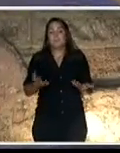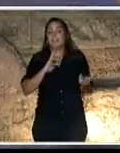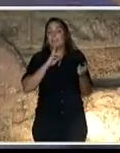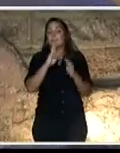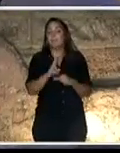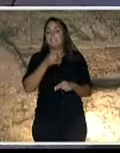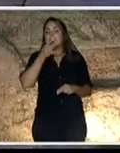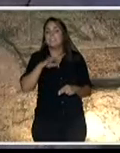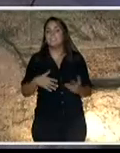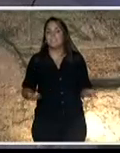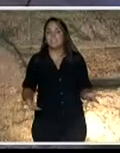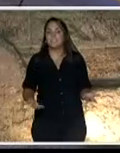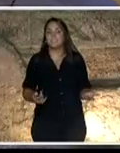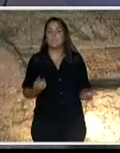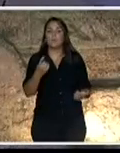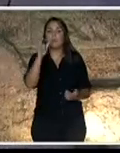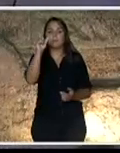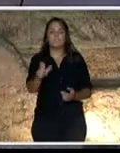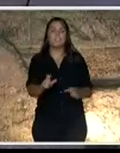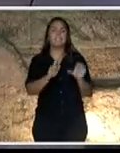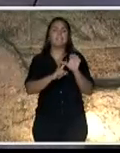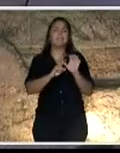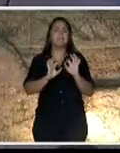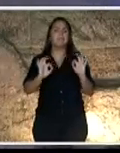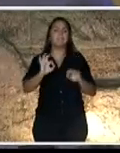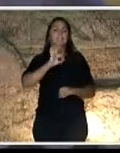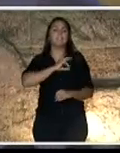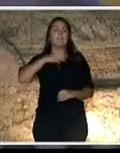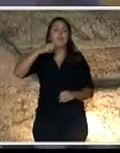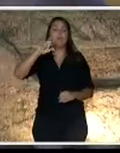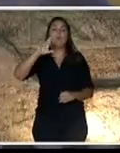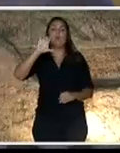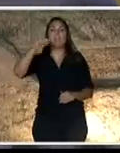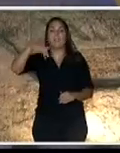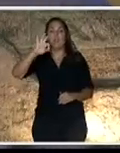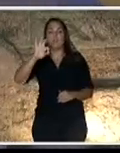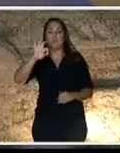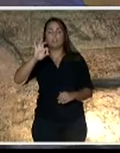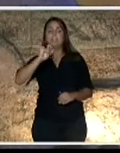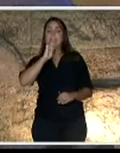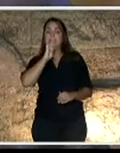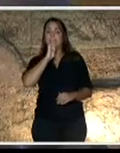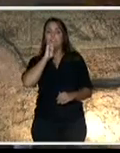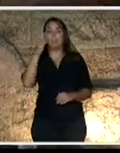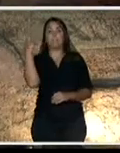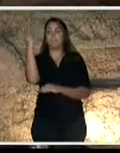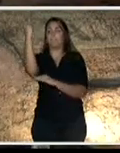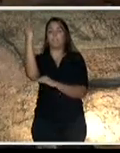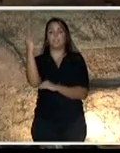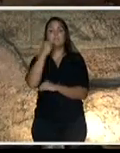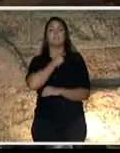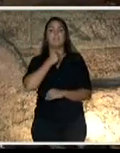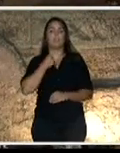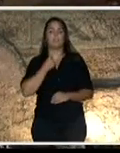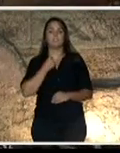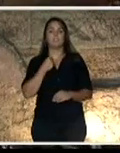la da con su talla un extremeño especial, don José Moreno Nieto, desde su estatua en Badajoz.